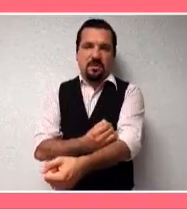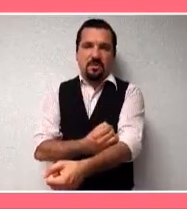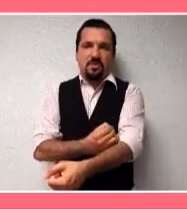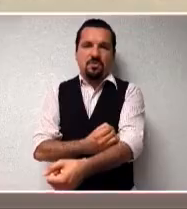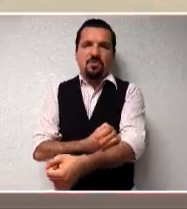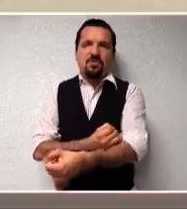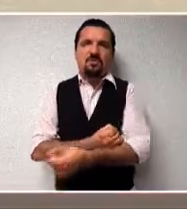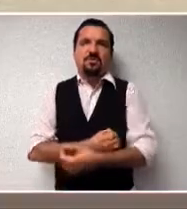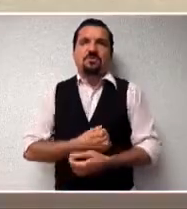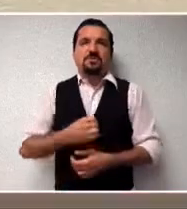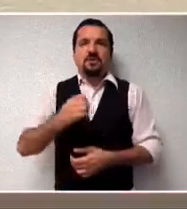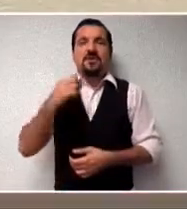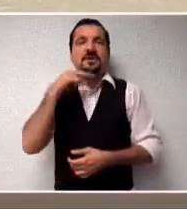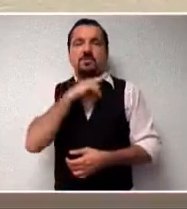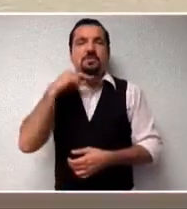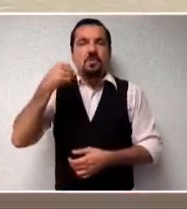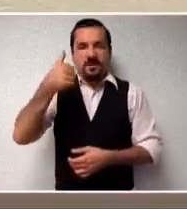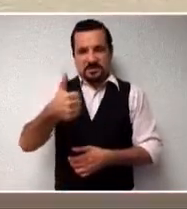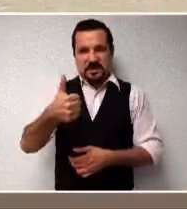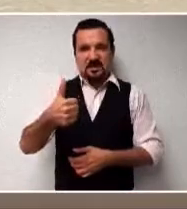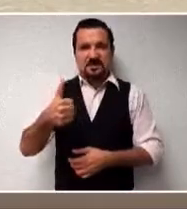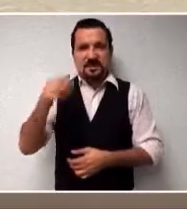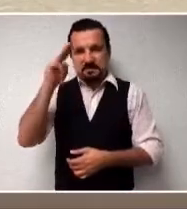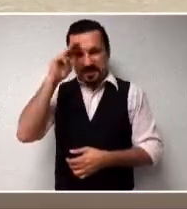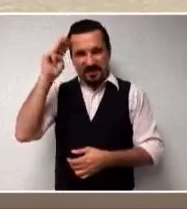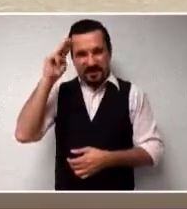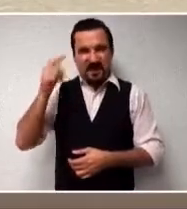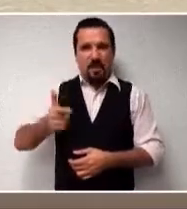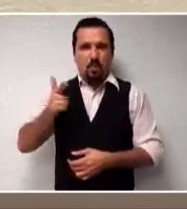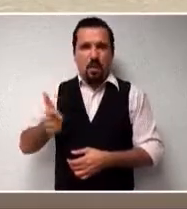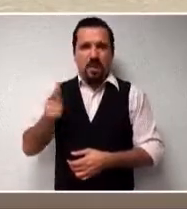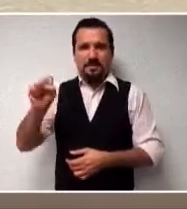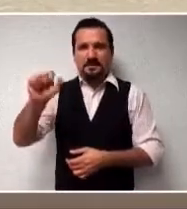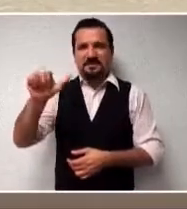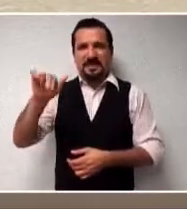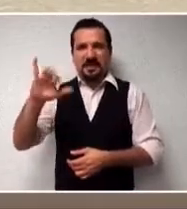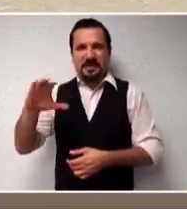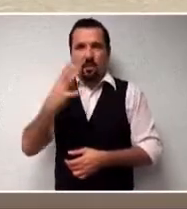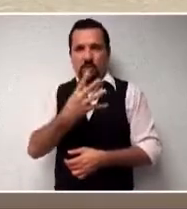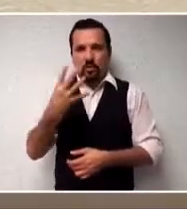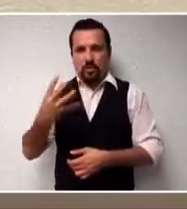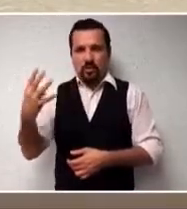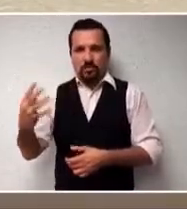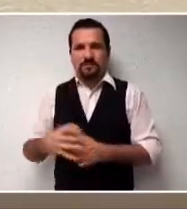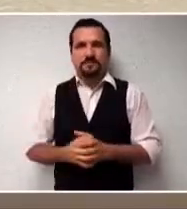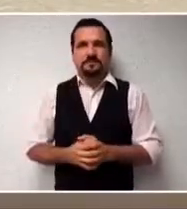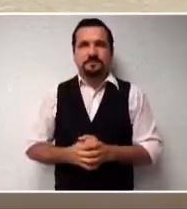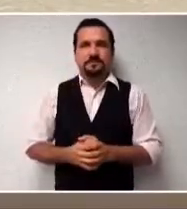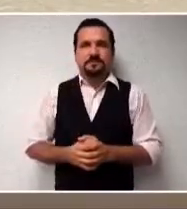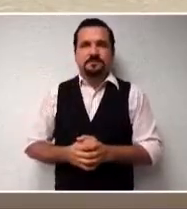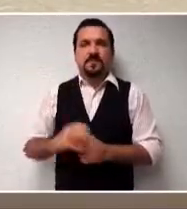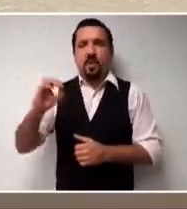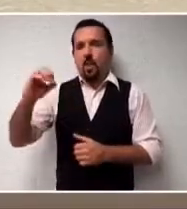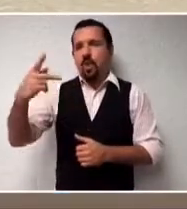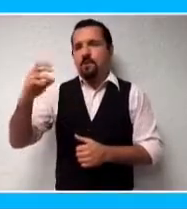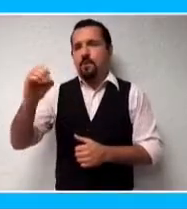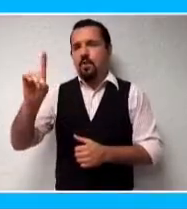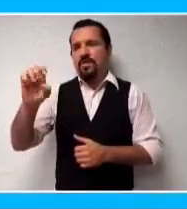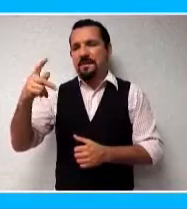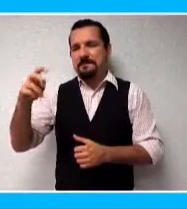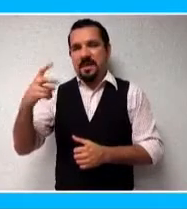7 navojoa 6 magdalena' guaymas y sáric con 4 casos cada uno opodepe